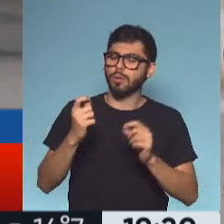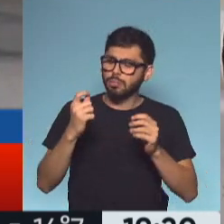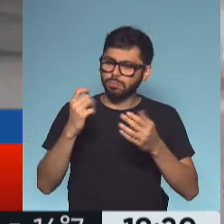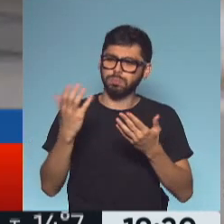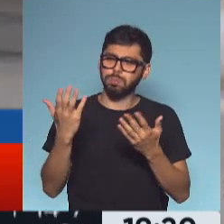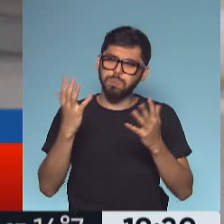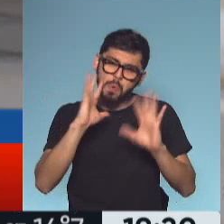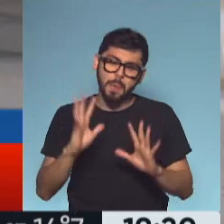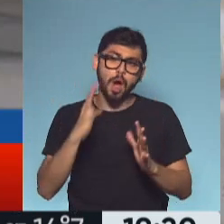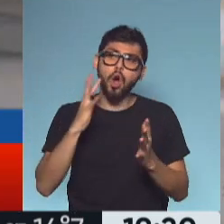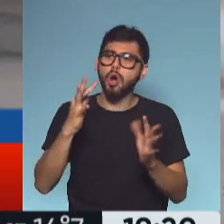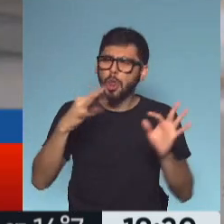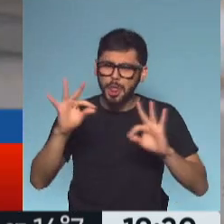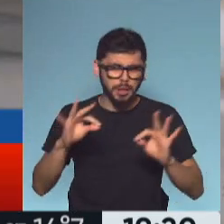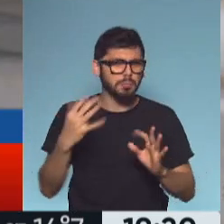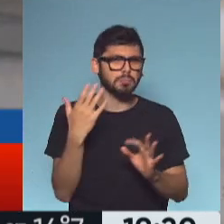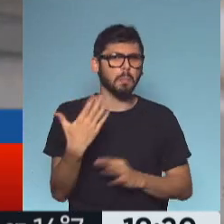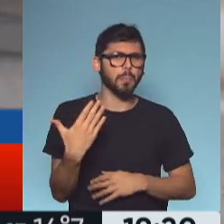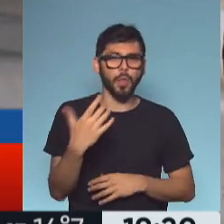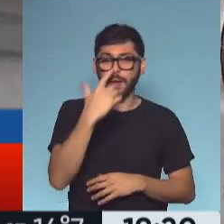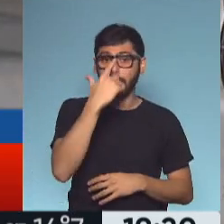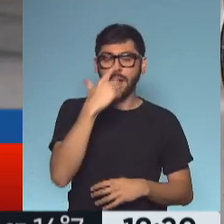que haga falta. Argentina